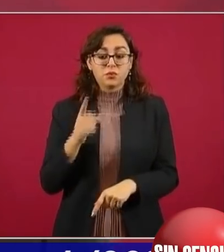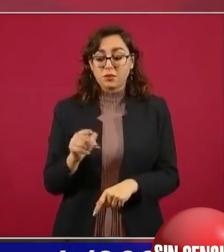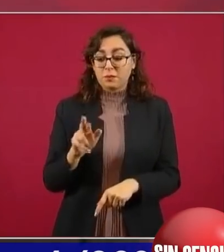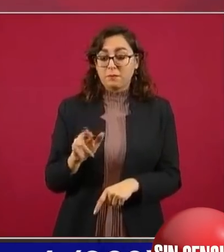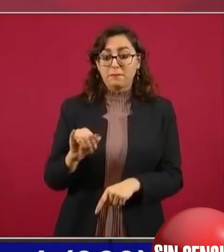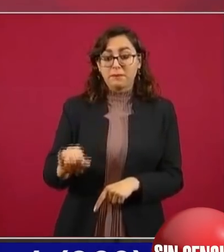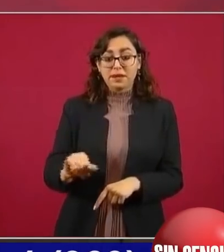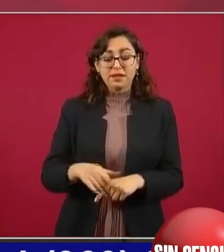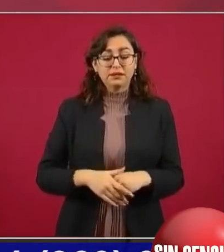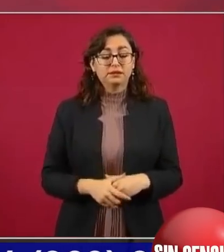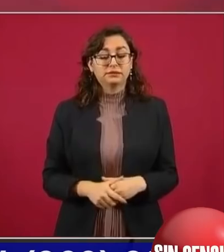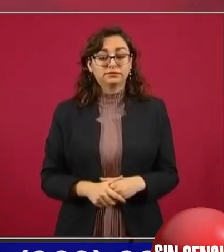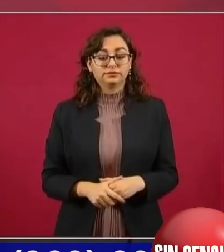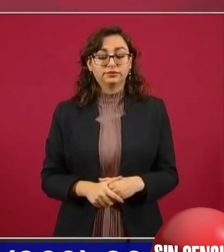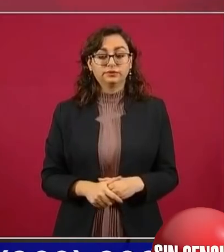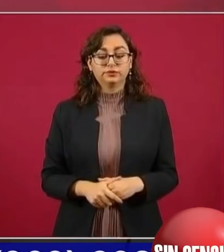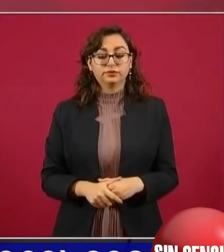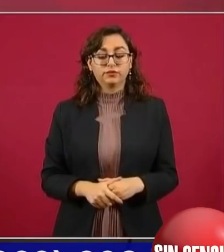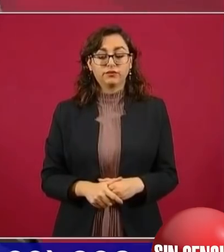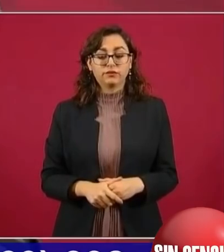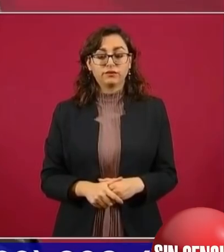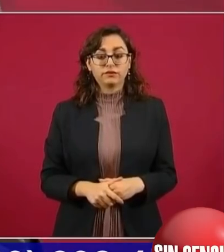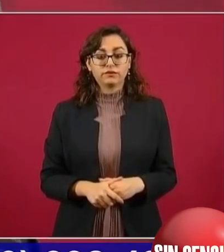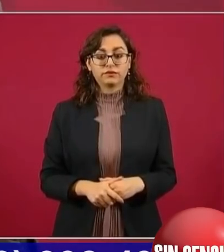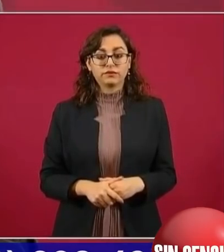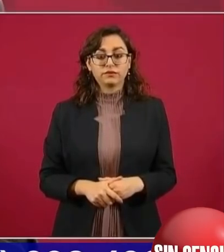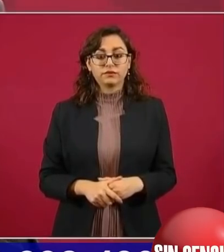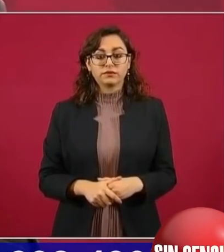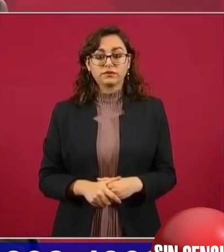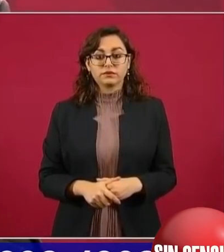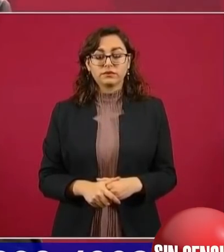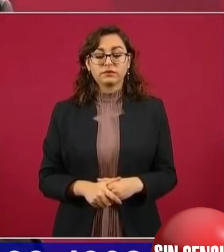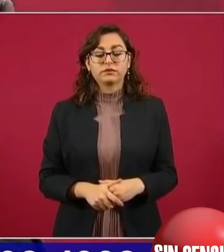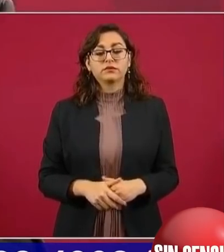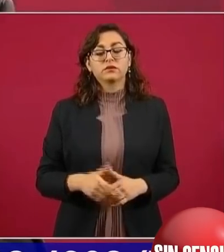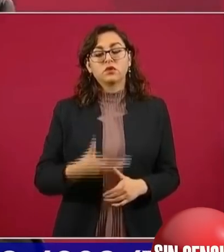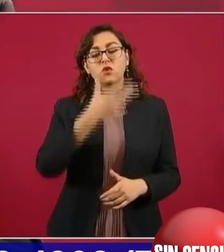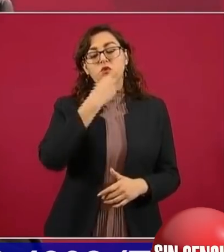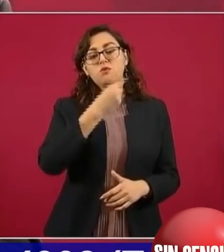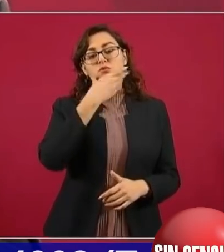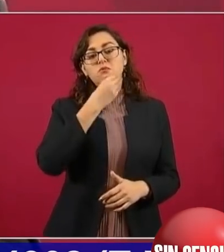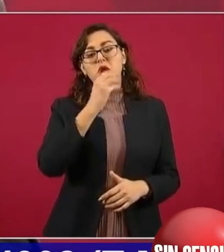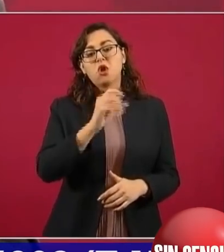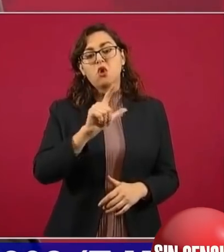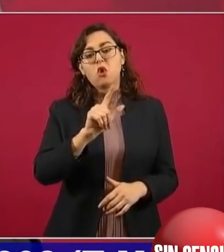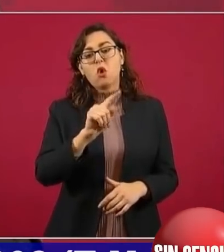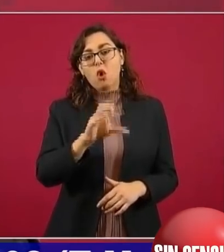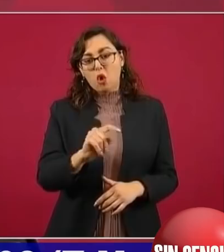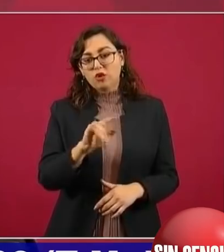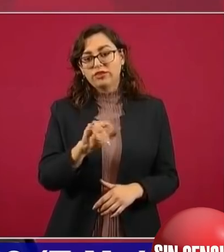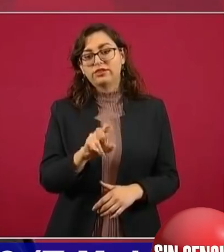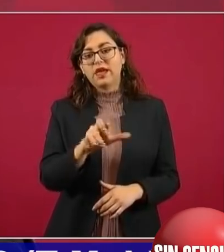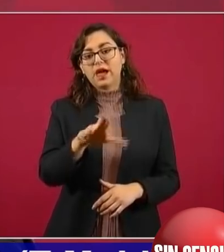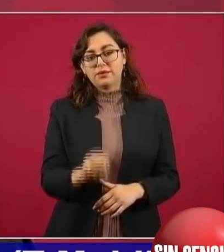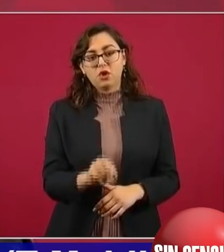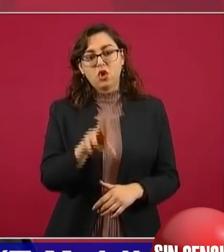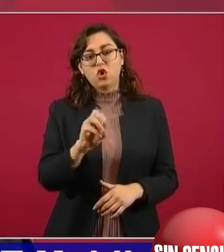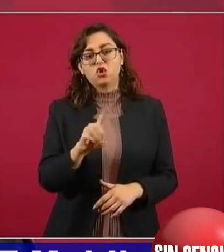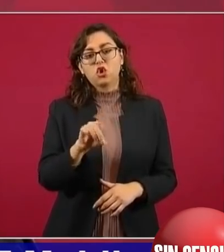Todavía vive mi maestro Octavio Rodríguez Araujo, también